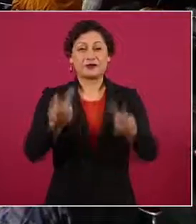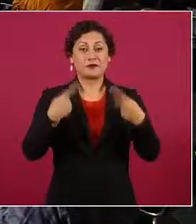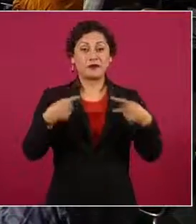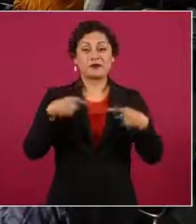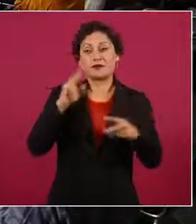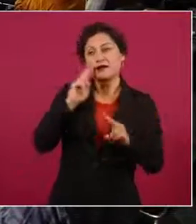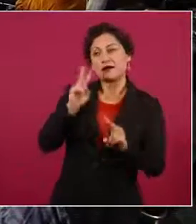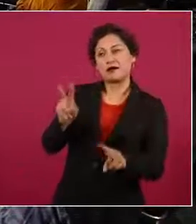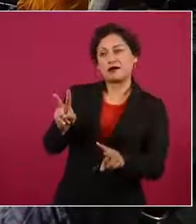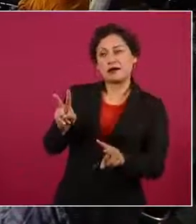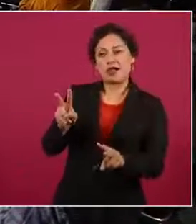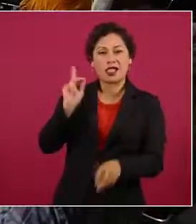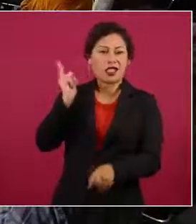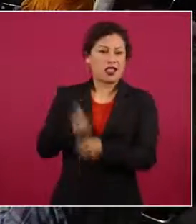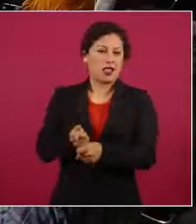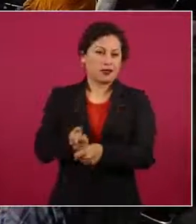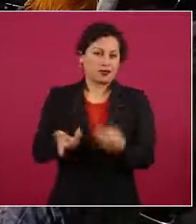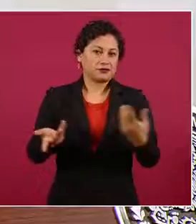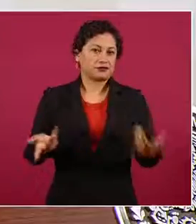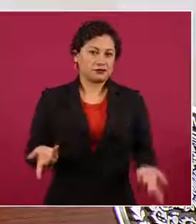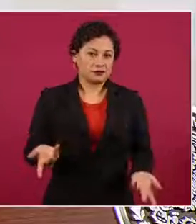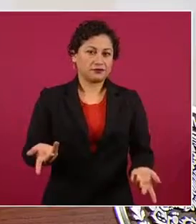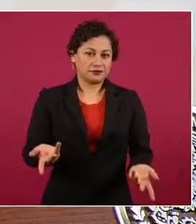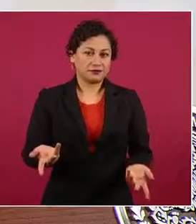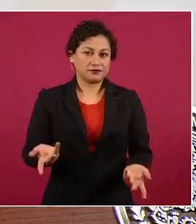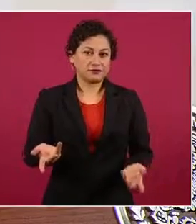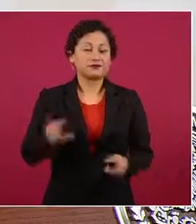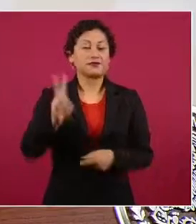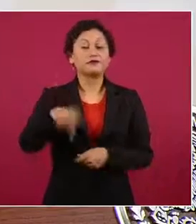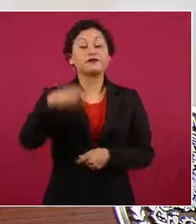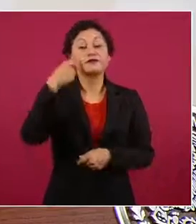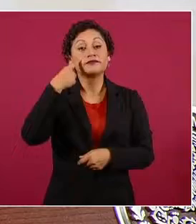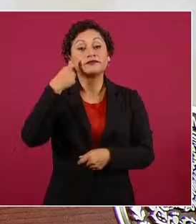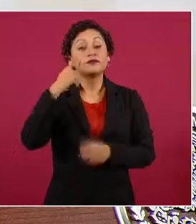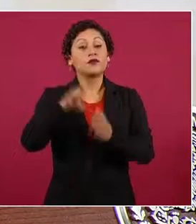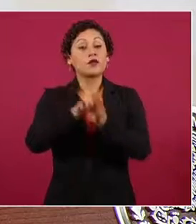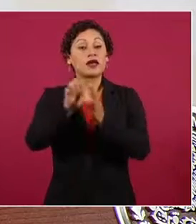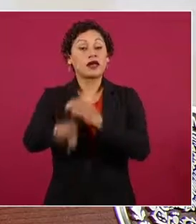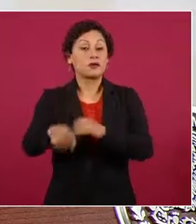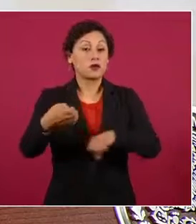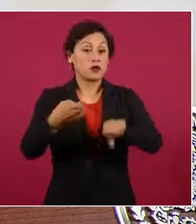Hay municipios y usos y costumbres en Oaxaca